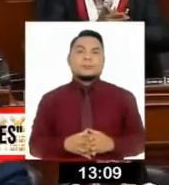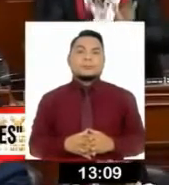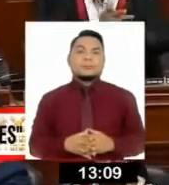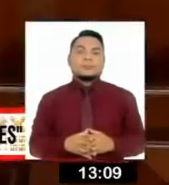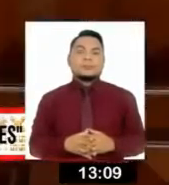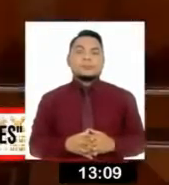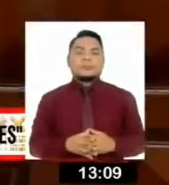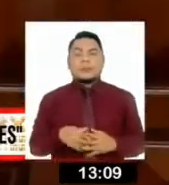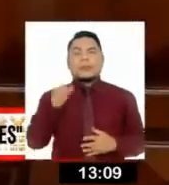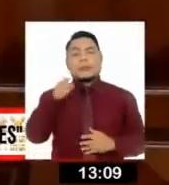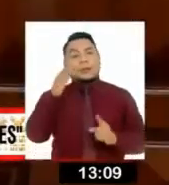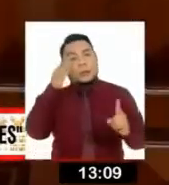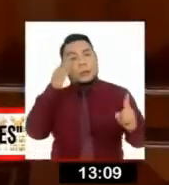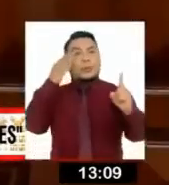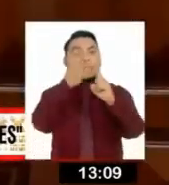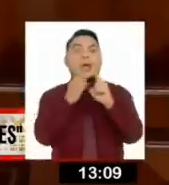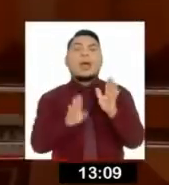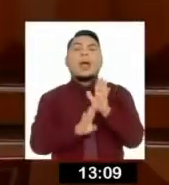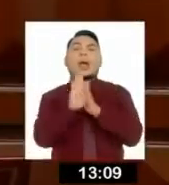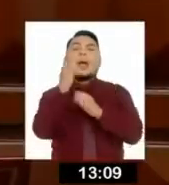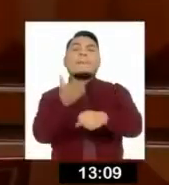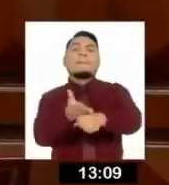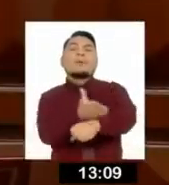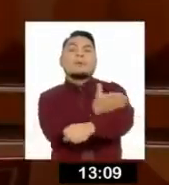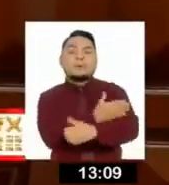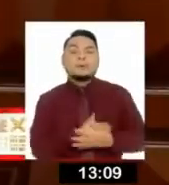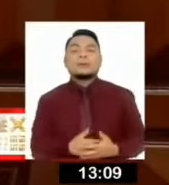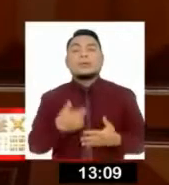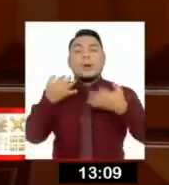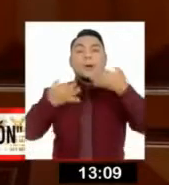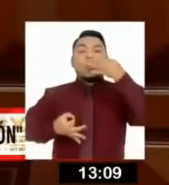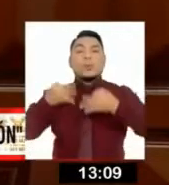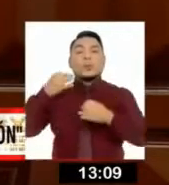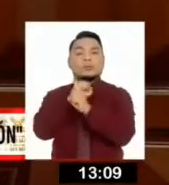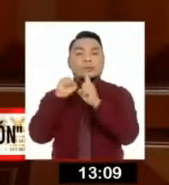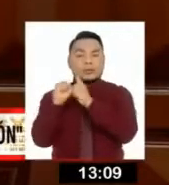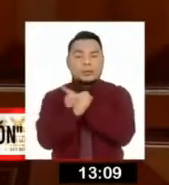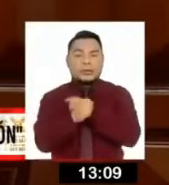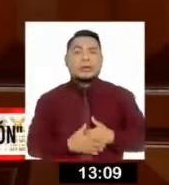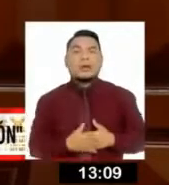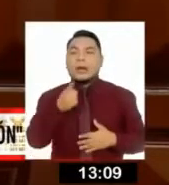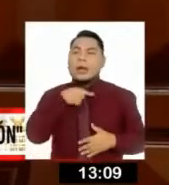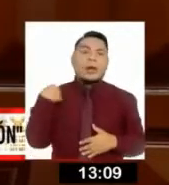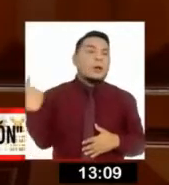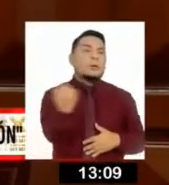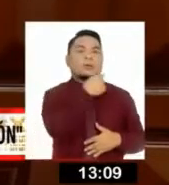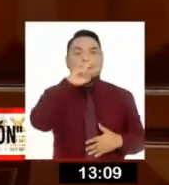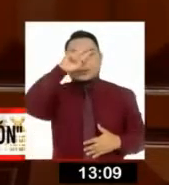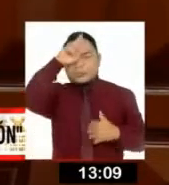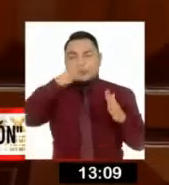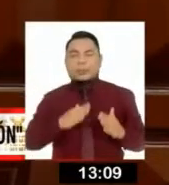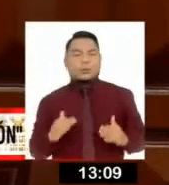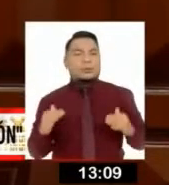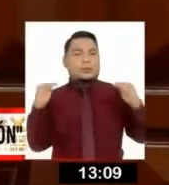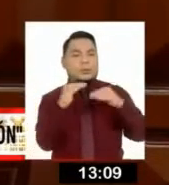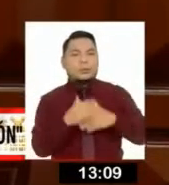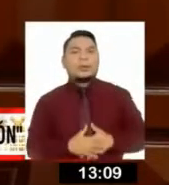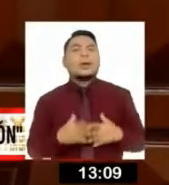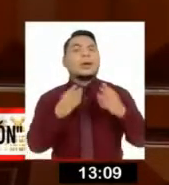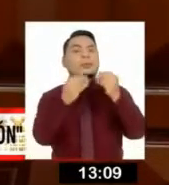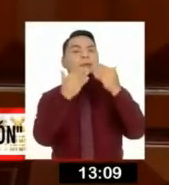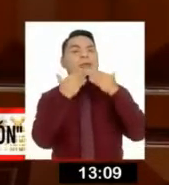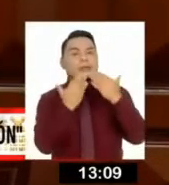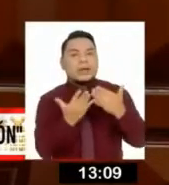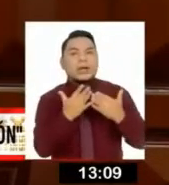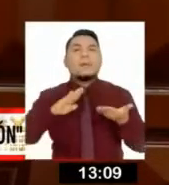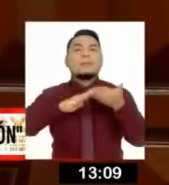Y que la dirección del progreso y la justicia social para todos los peruanos. Muchas